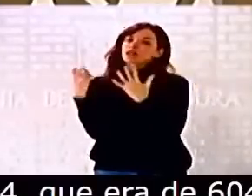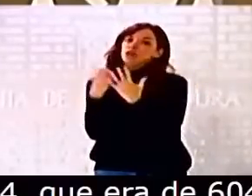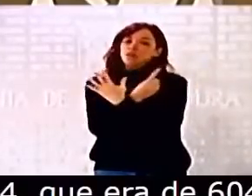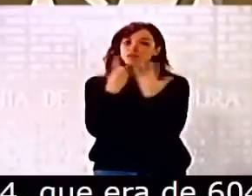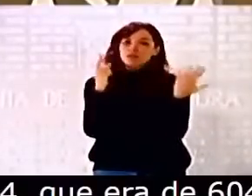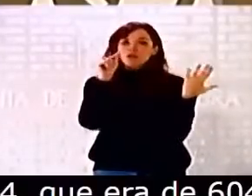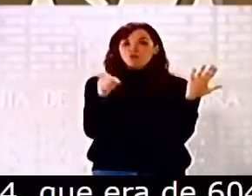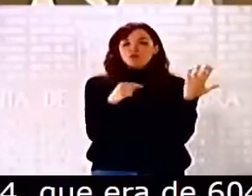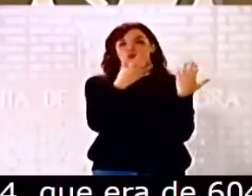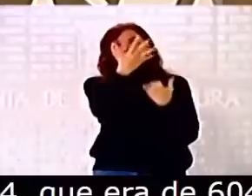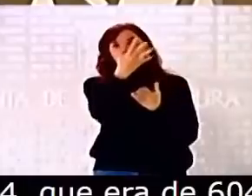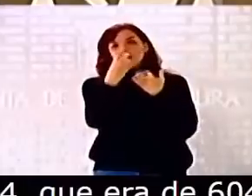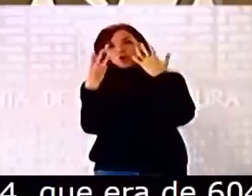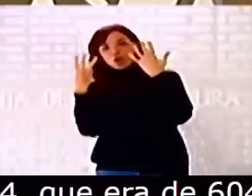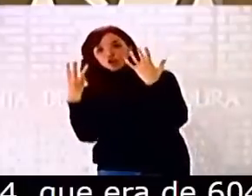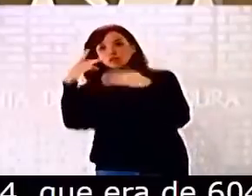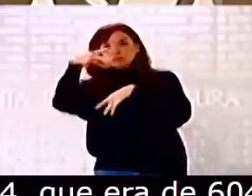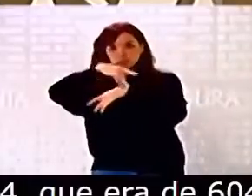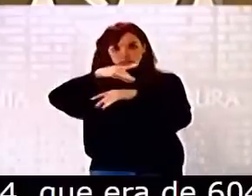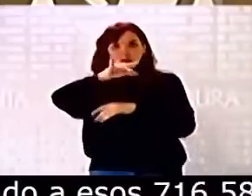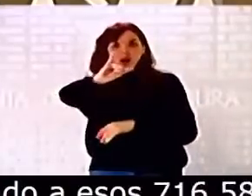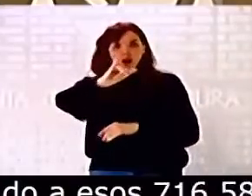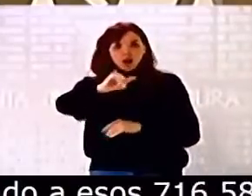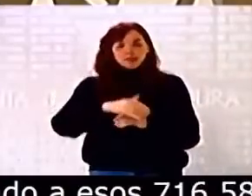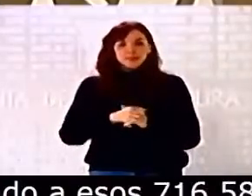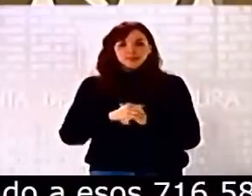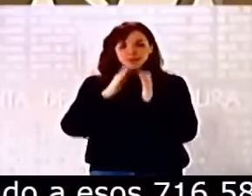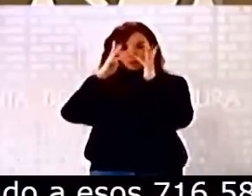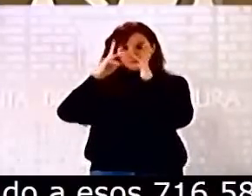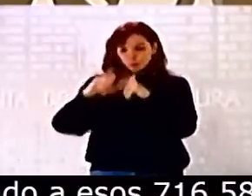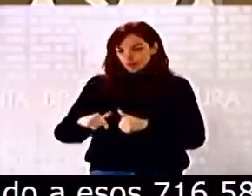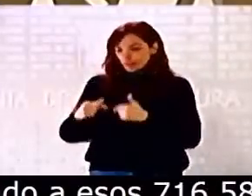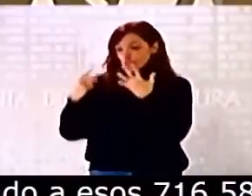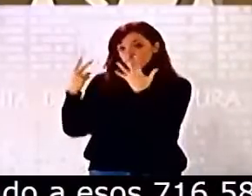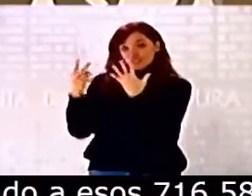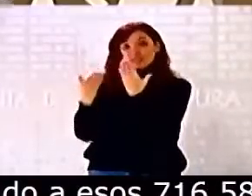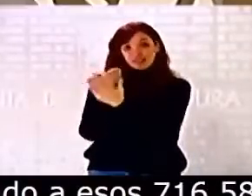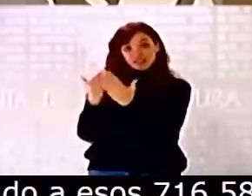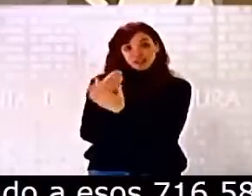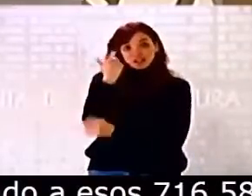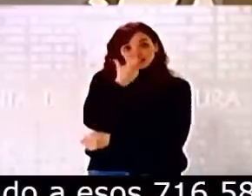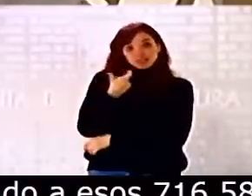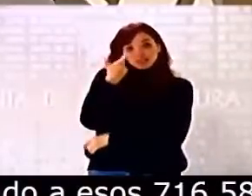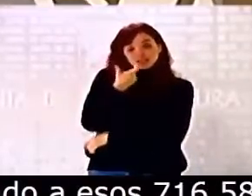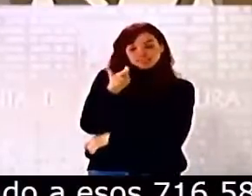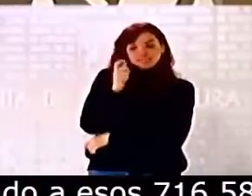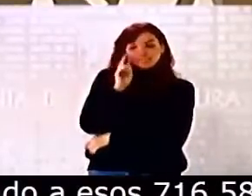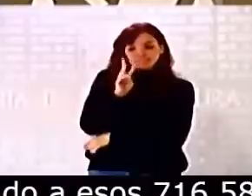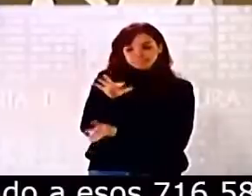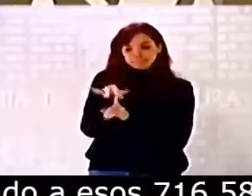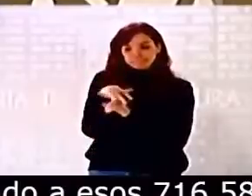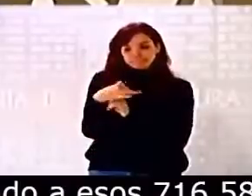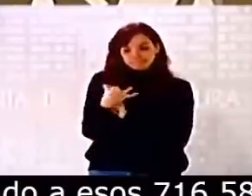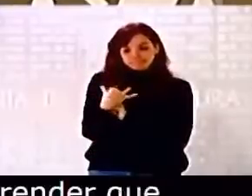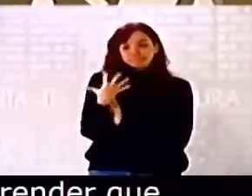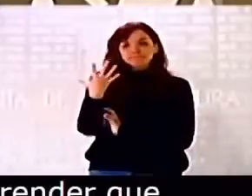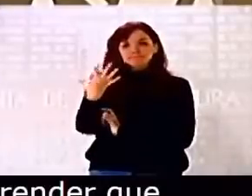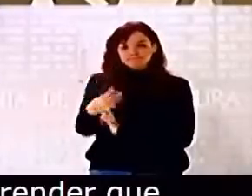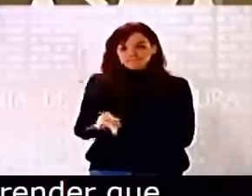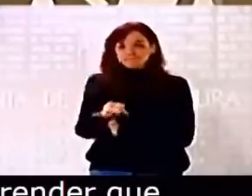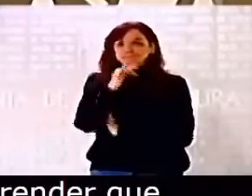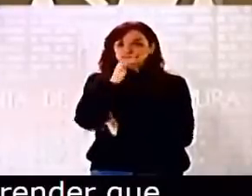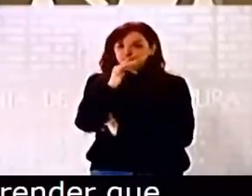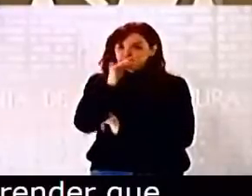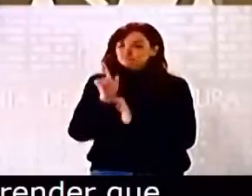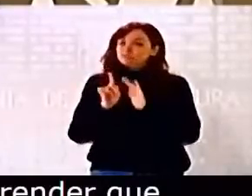716,58. Las cifras de la incidencia a los 7 días nos hacen comprender que estamos en un momento todavía de